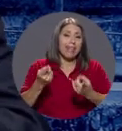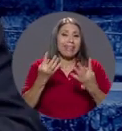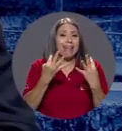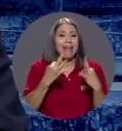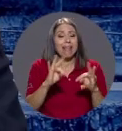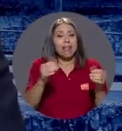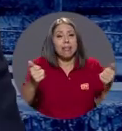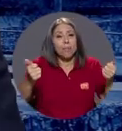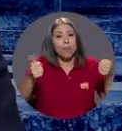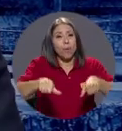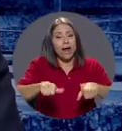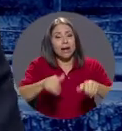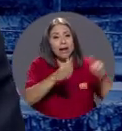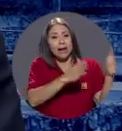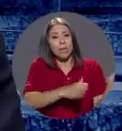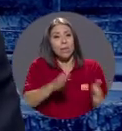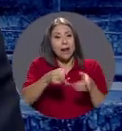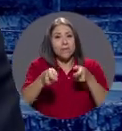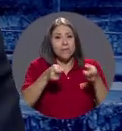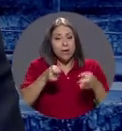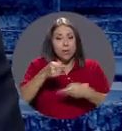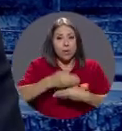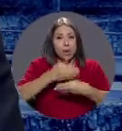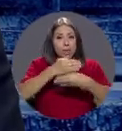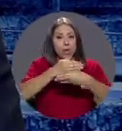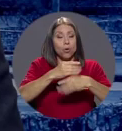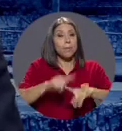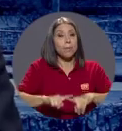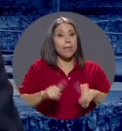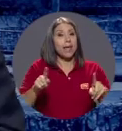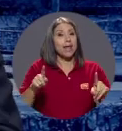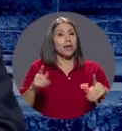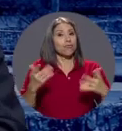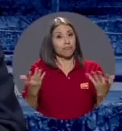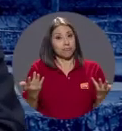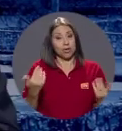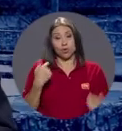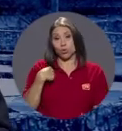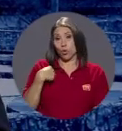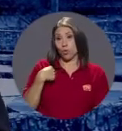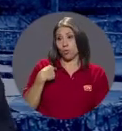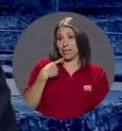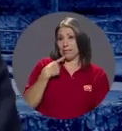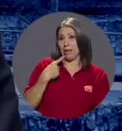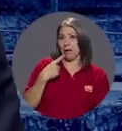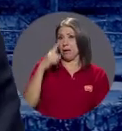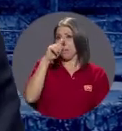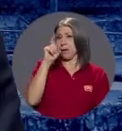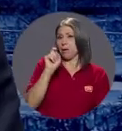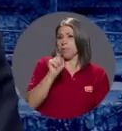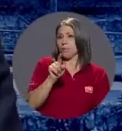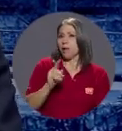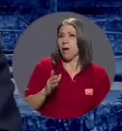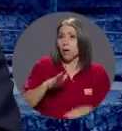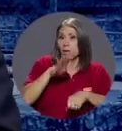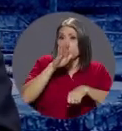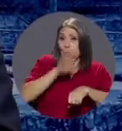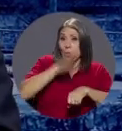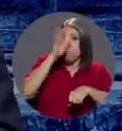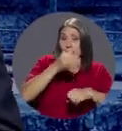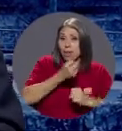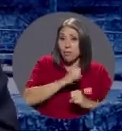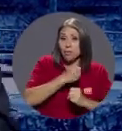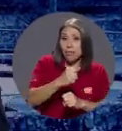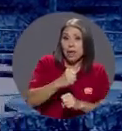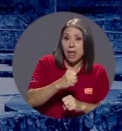en tratar de aprobar su plan regulador. Bueno, pero entonces, una pregunta que le hacía yo a don Francisco, bueno,